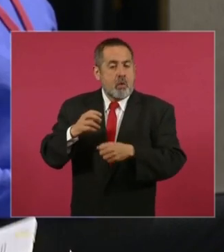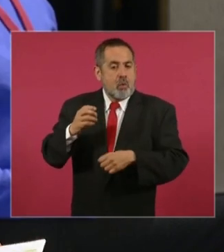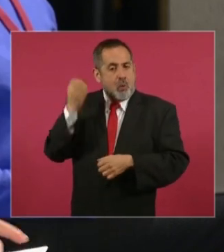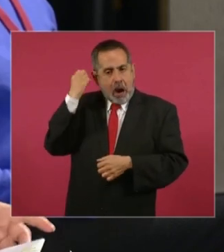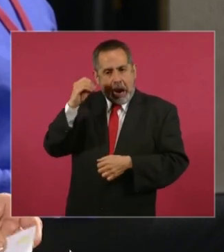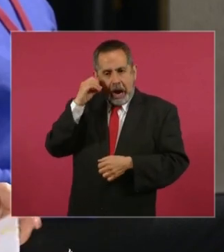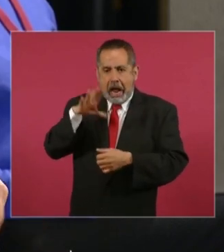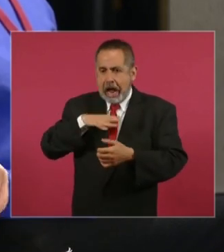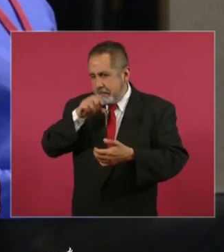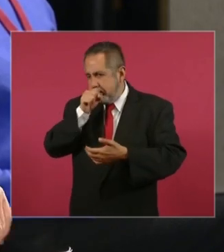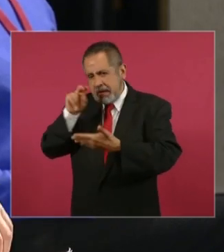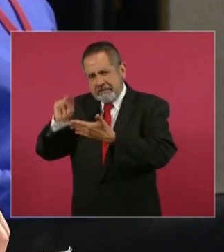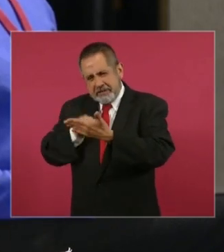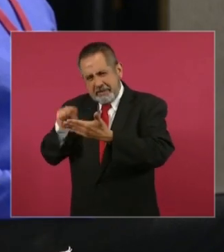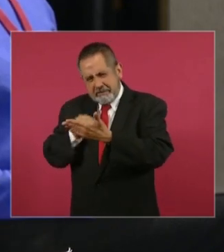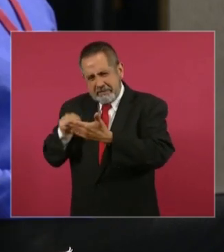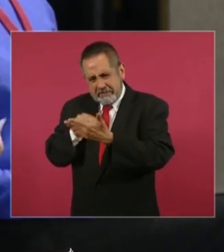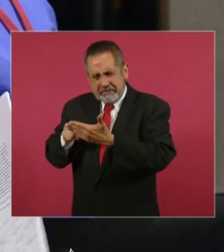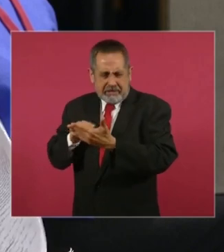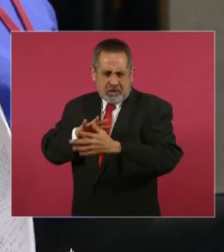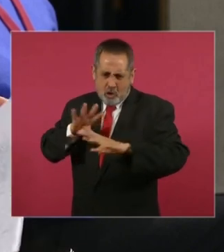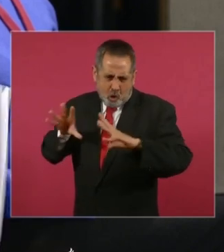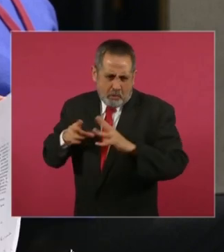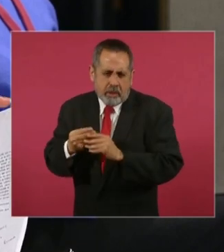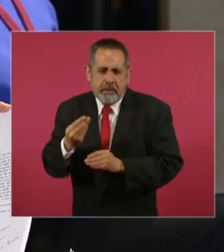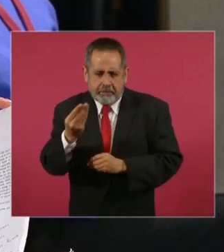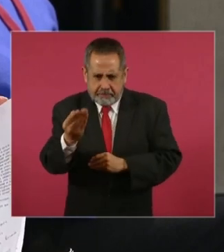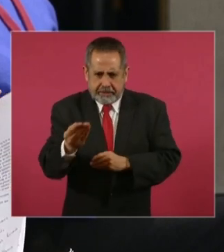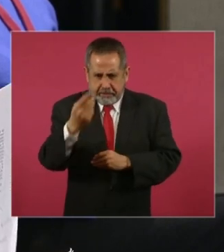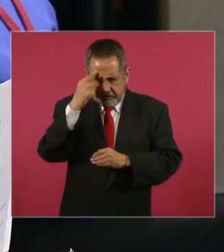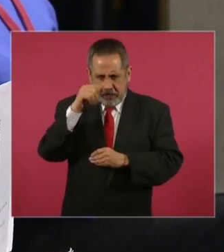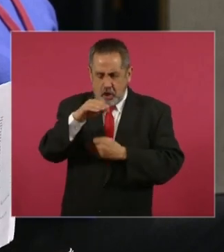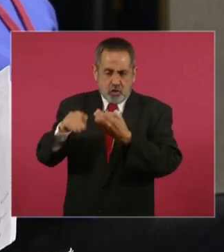Aquí están todas las firmas, presidente,